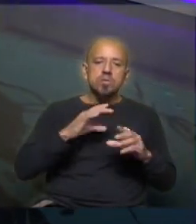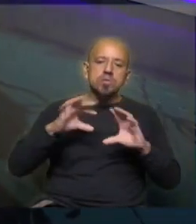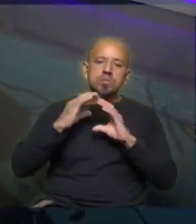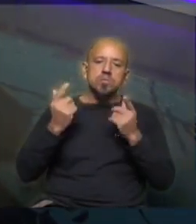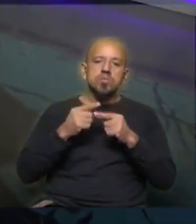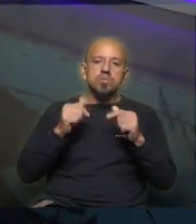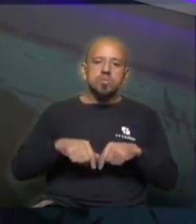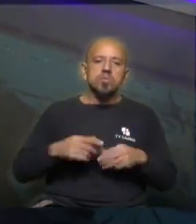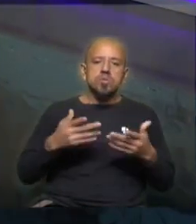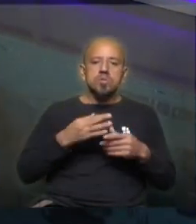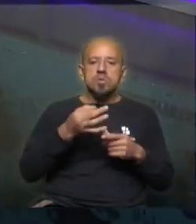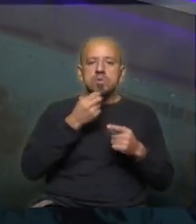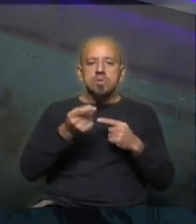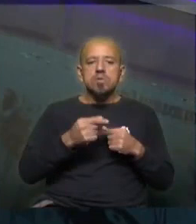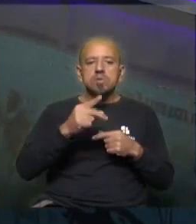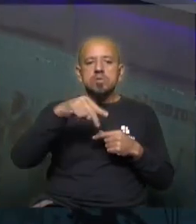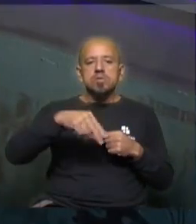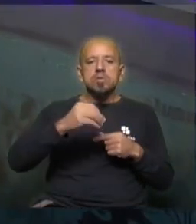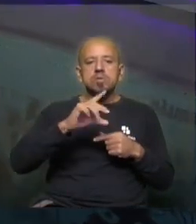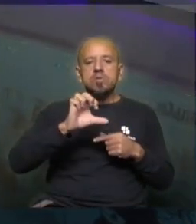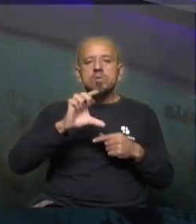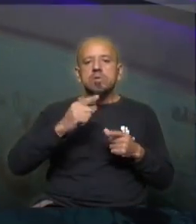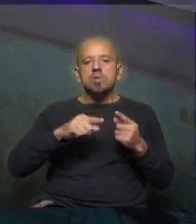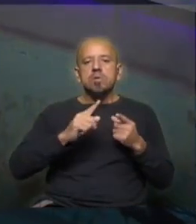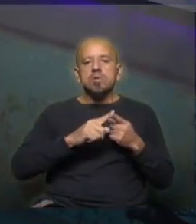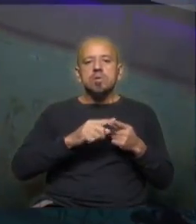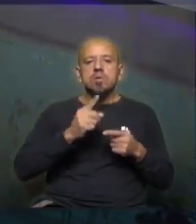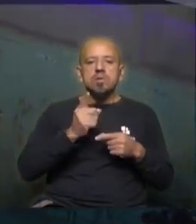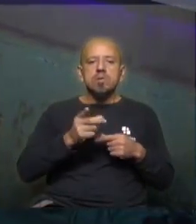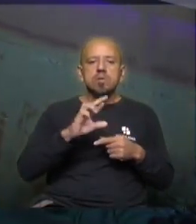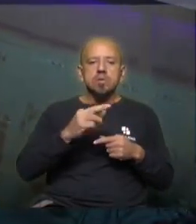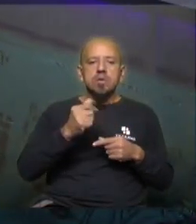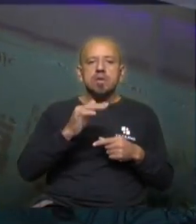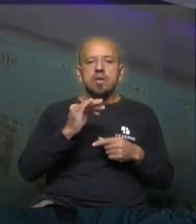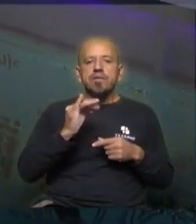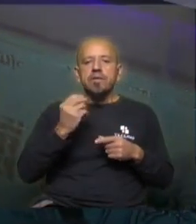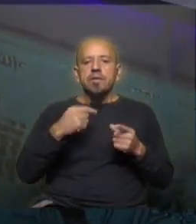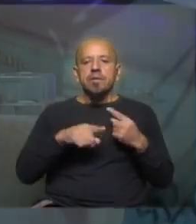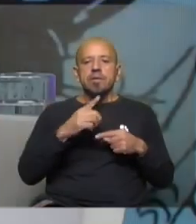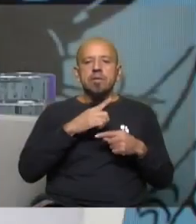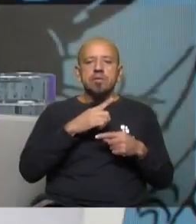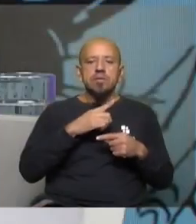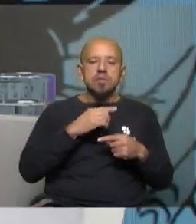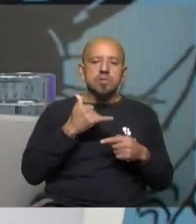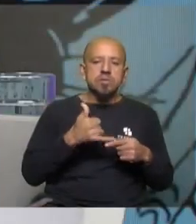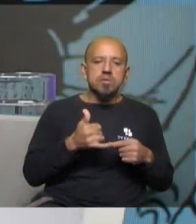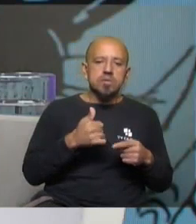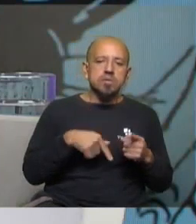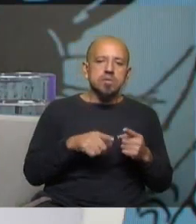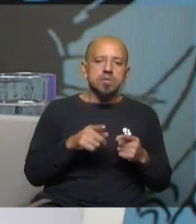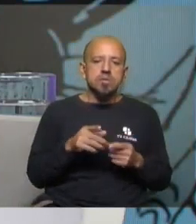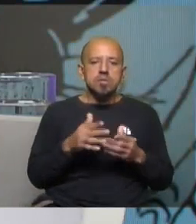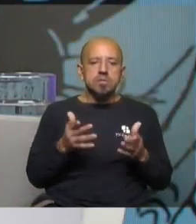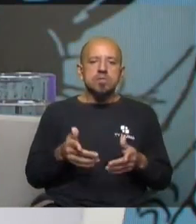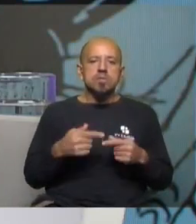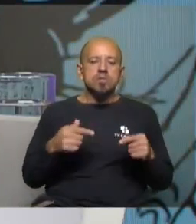el mundo editorial le llama novela gráfica un poco por un tema de marketing Mira para la historia me encanta pero historieta tiene una cosa que no